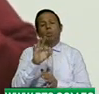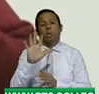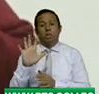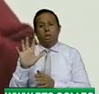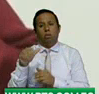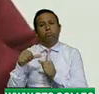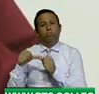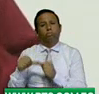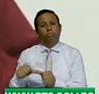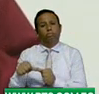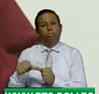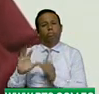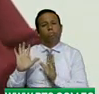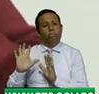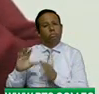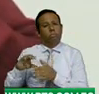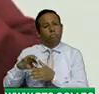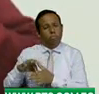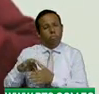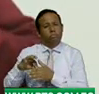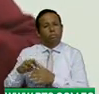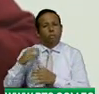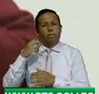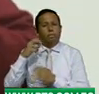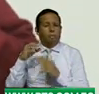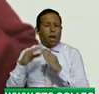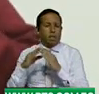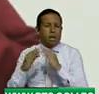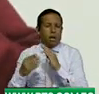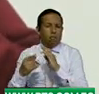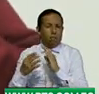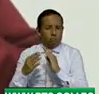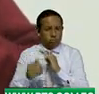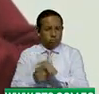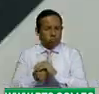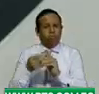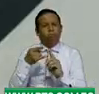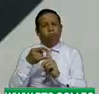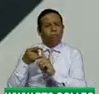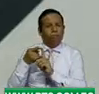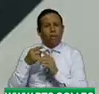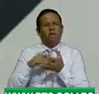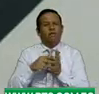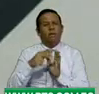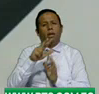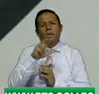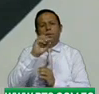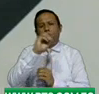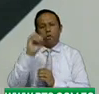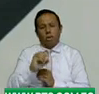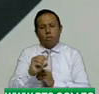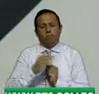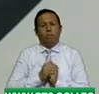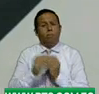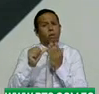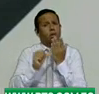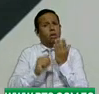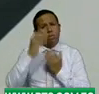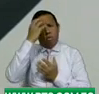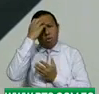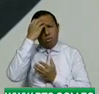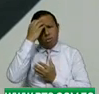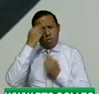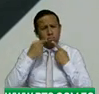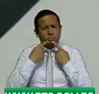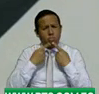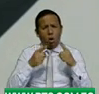mantienen en la no presencialidad. Actualmente eso representa el 30%. En el Ministerio de Educación se han limitado a no